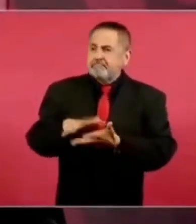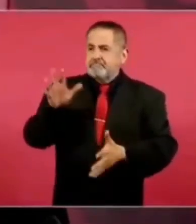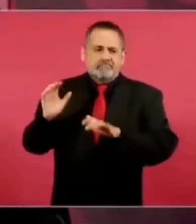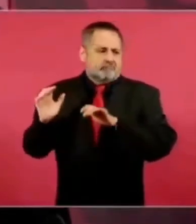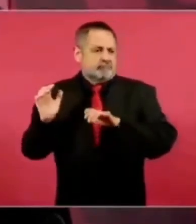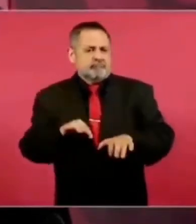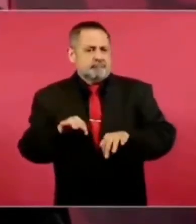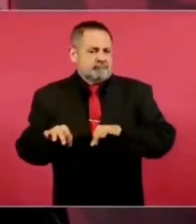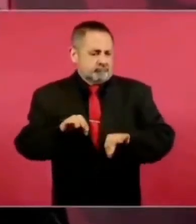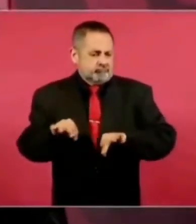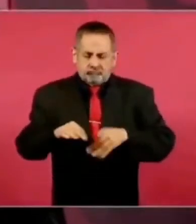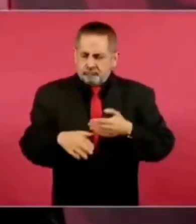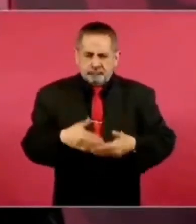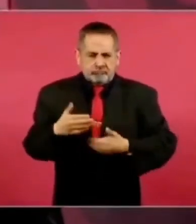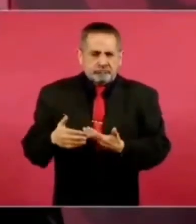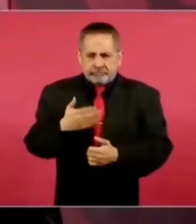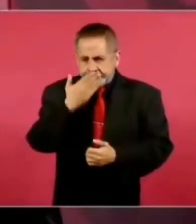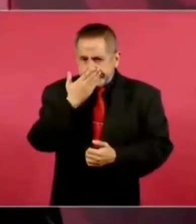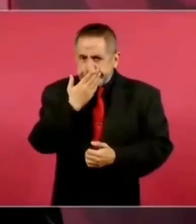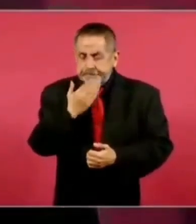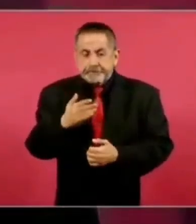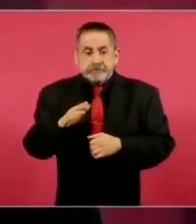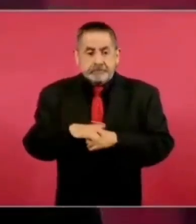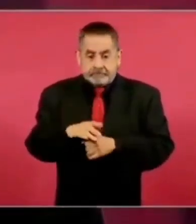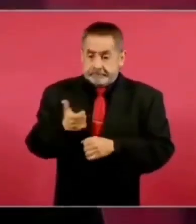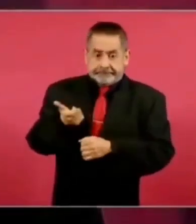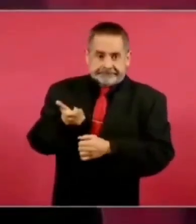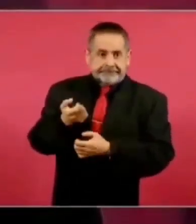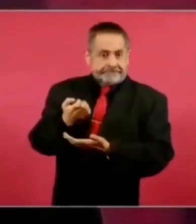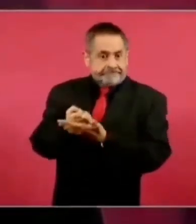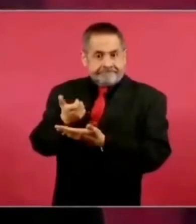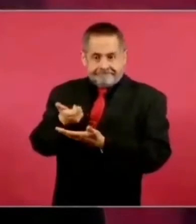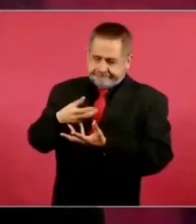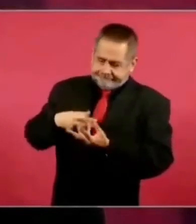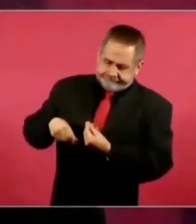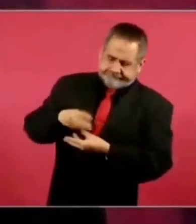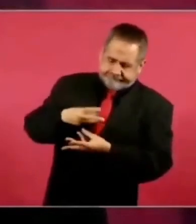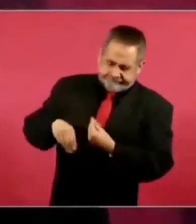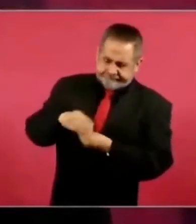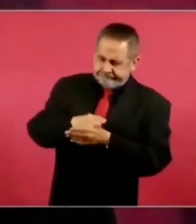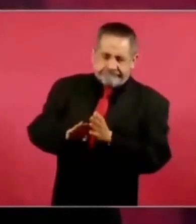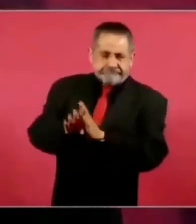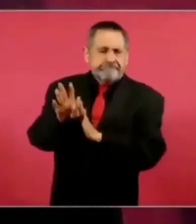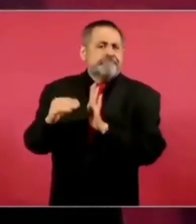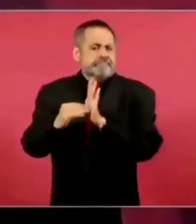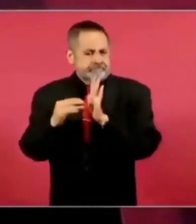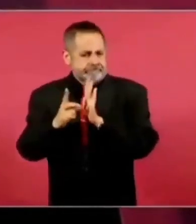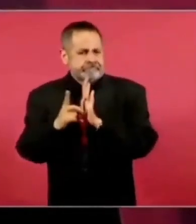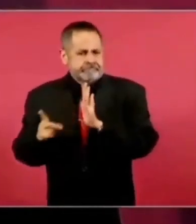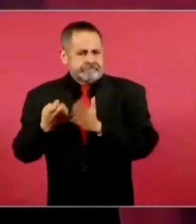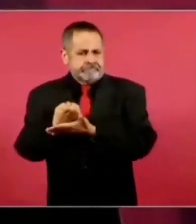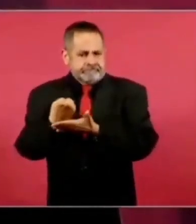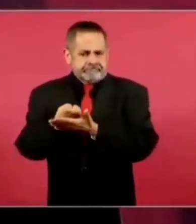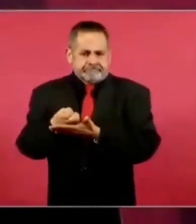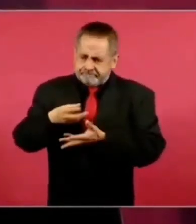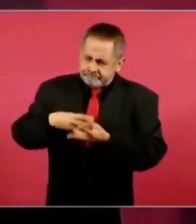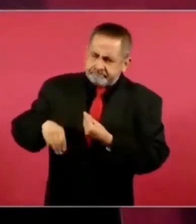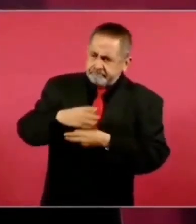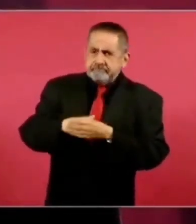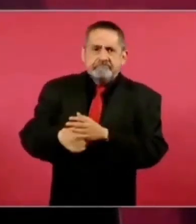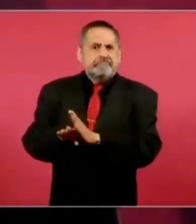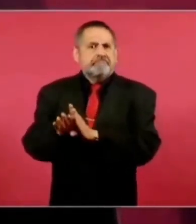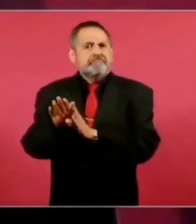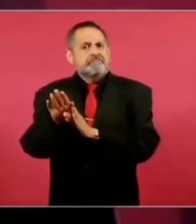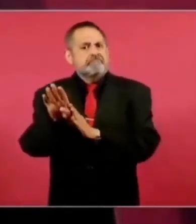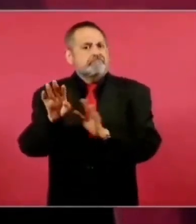y tiene que ver mucho con la reactivación de la economía y con el modelo que se está aplicando.